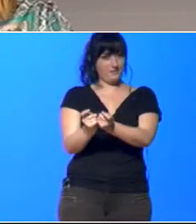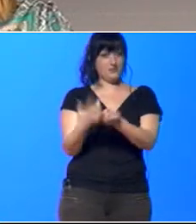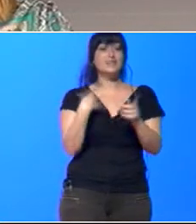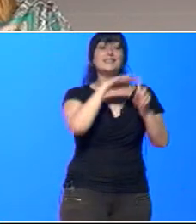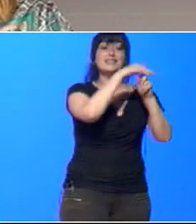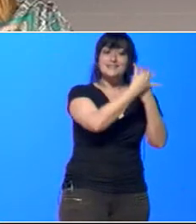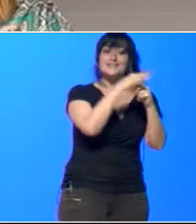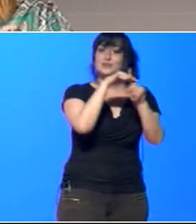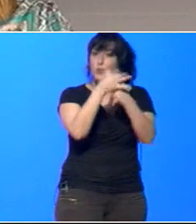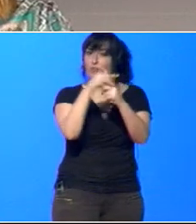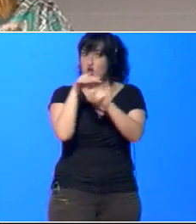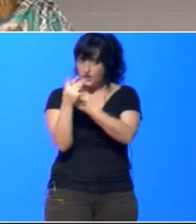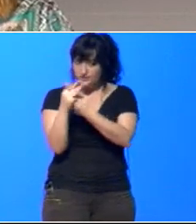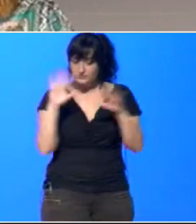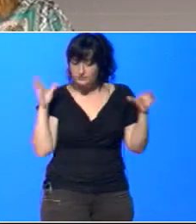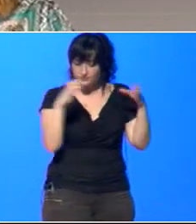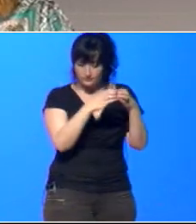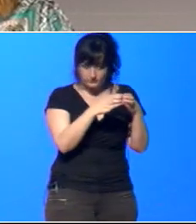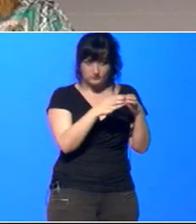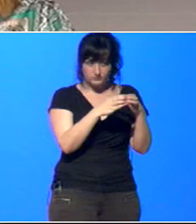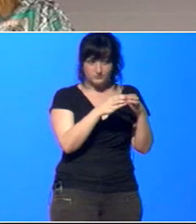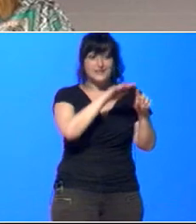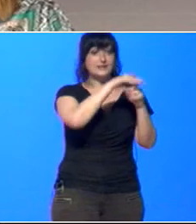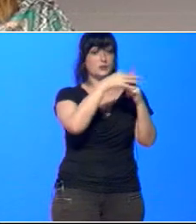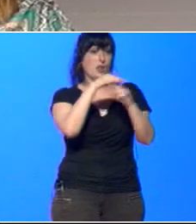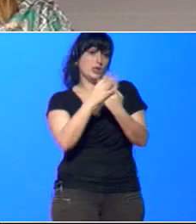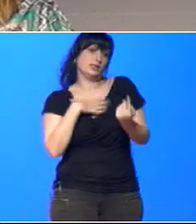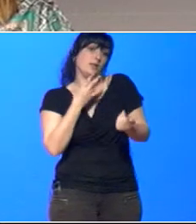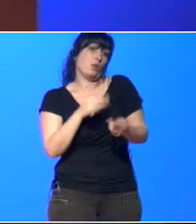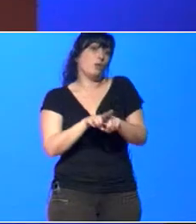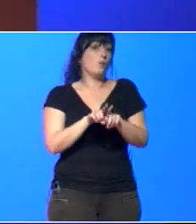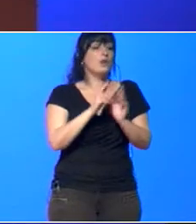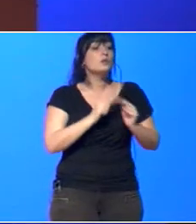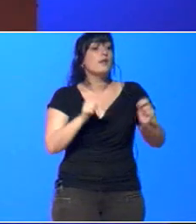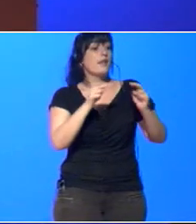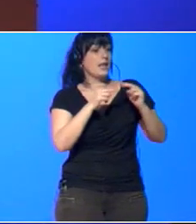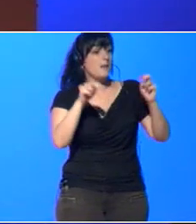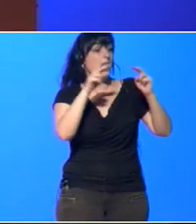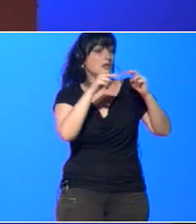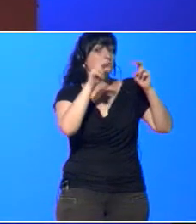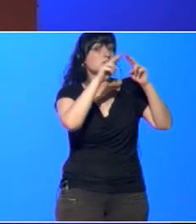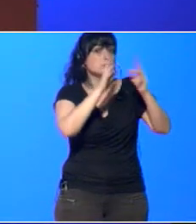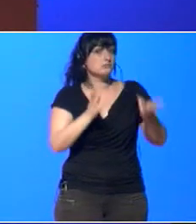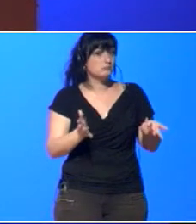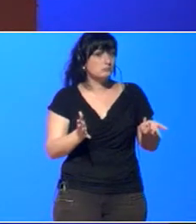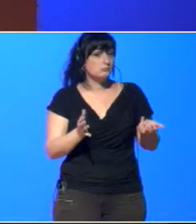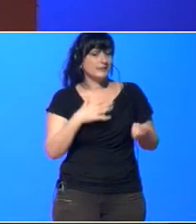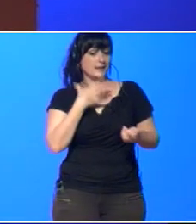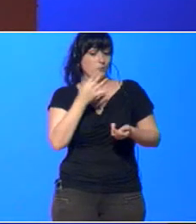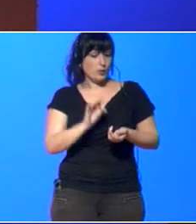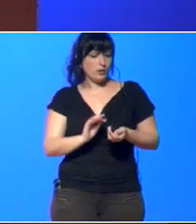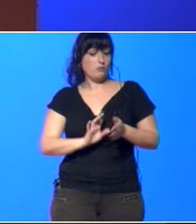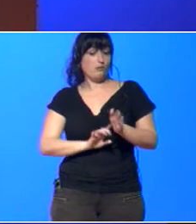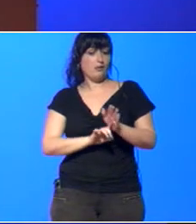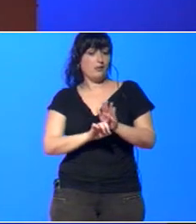situaciones. Familias de situaciones que pueden escalonarse. Familias de situaciones que pueden ir avanzando en